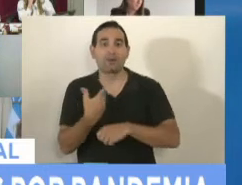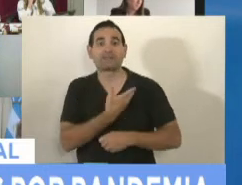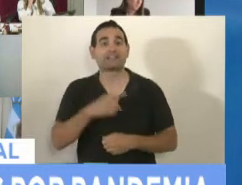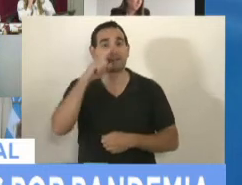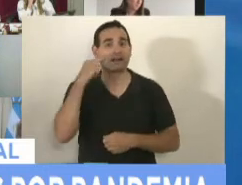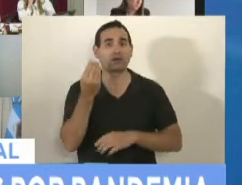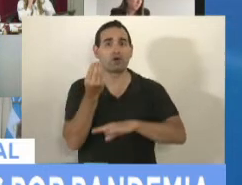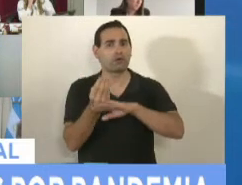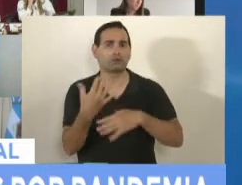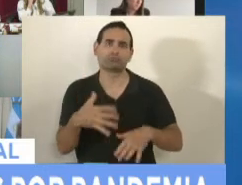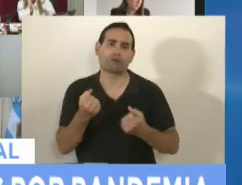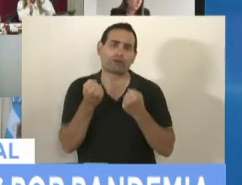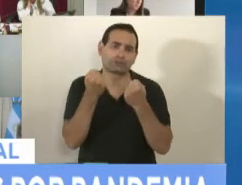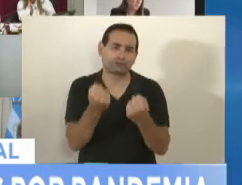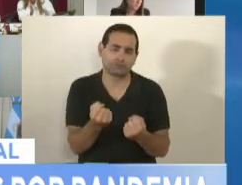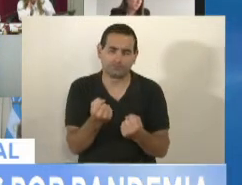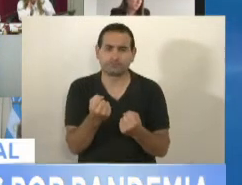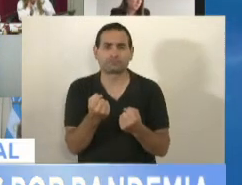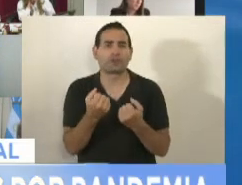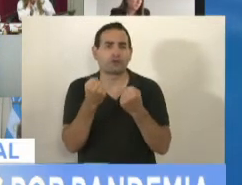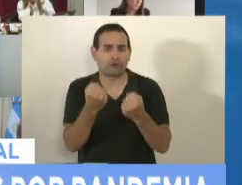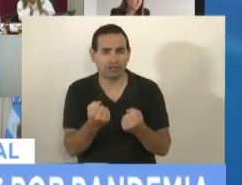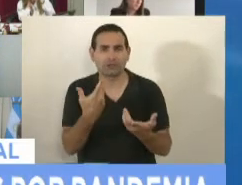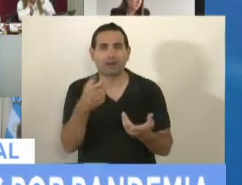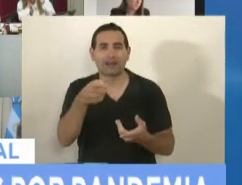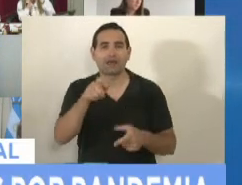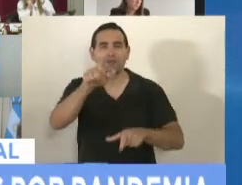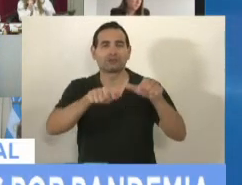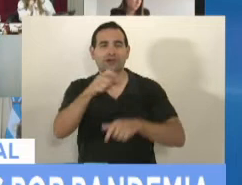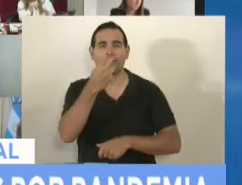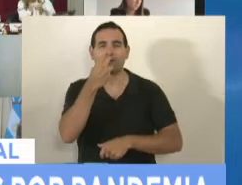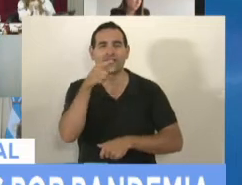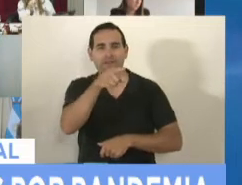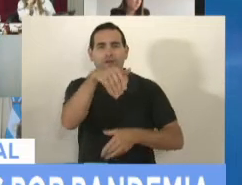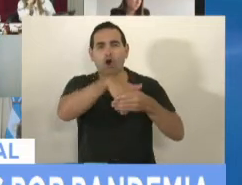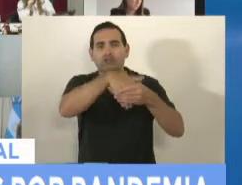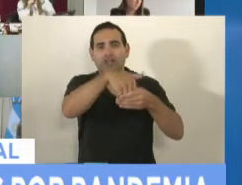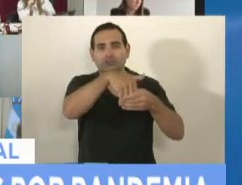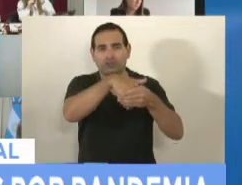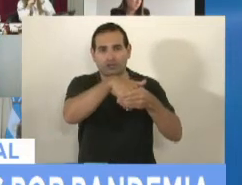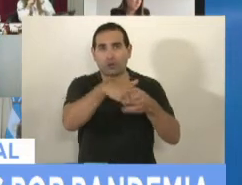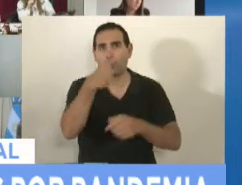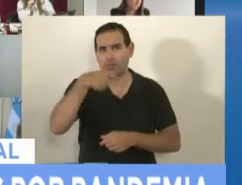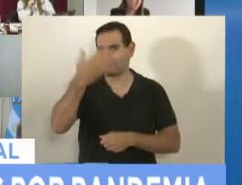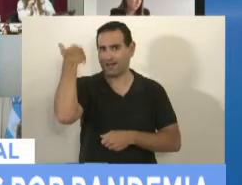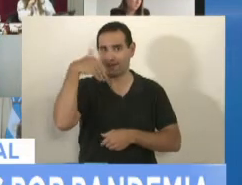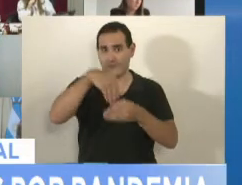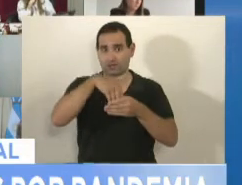Fernández hizo un esfuerzo enorme para que nuestros hermanos bolivianos votaran en la elección última.